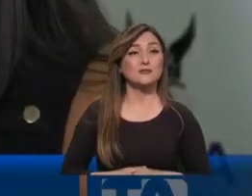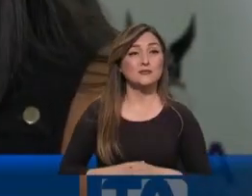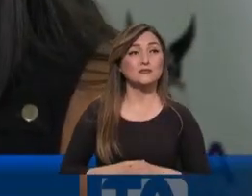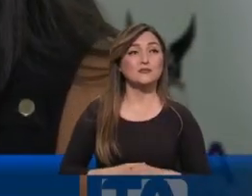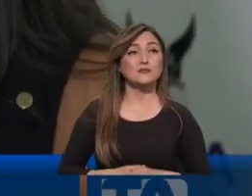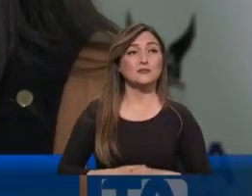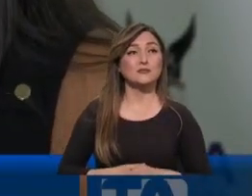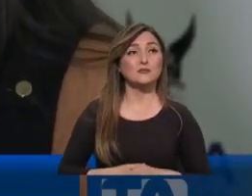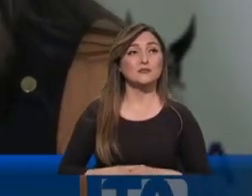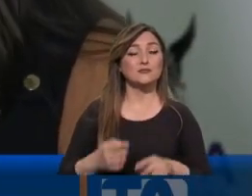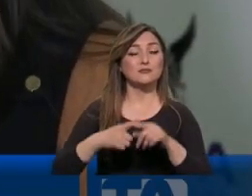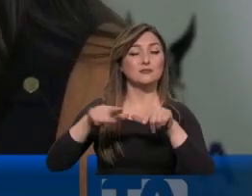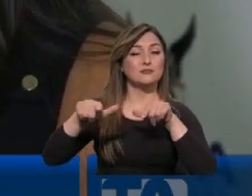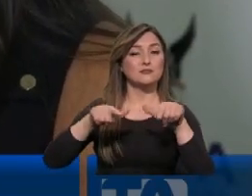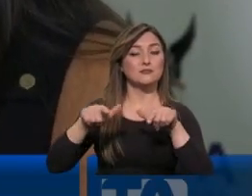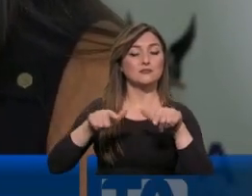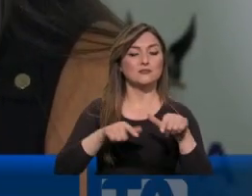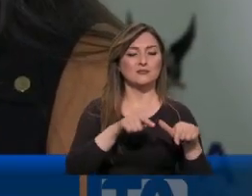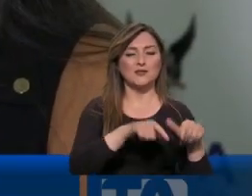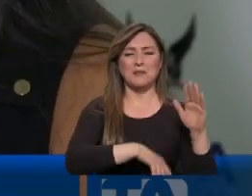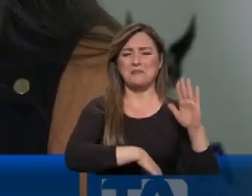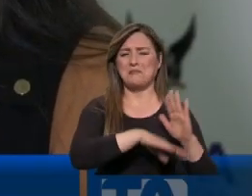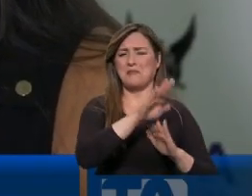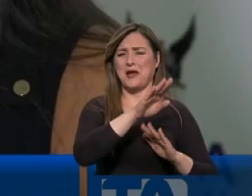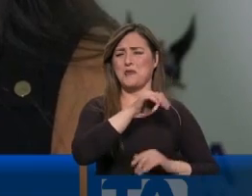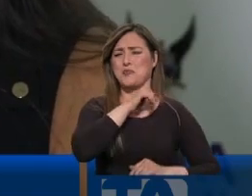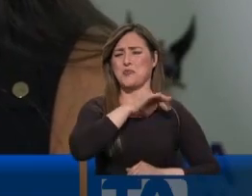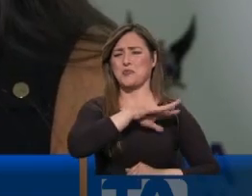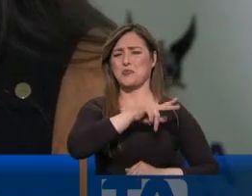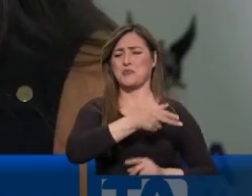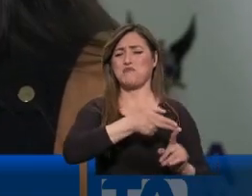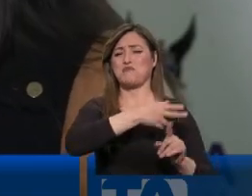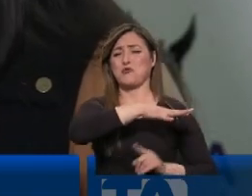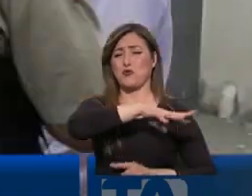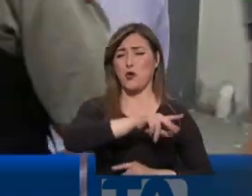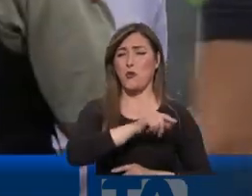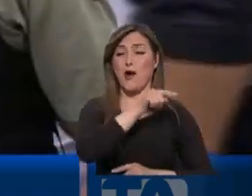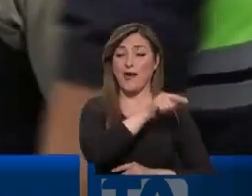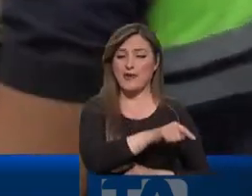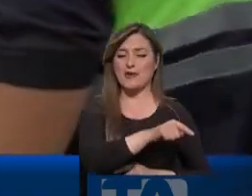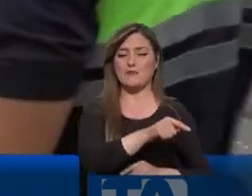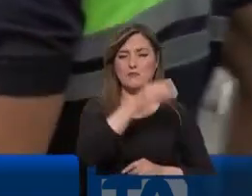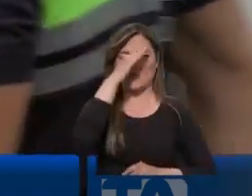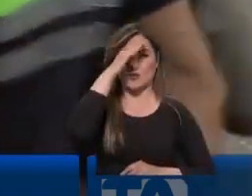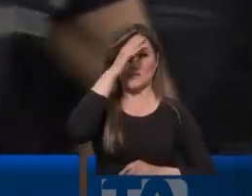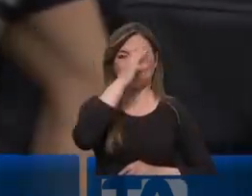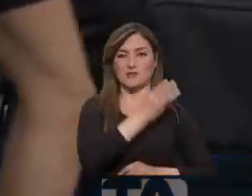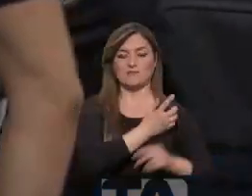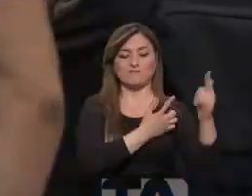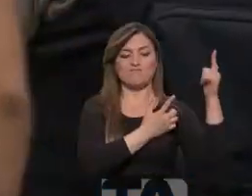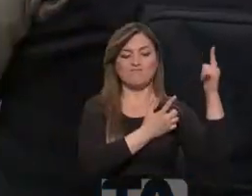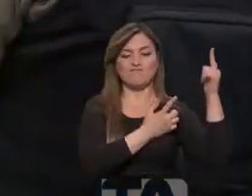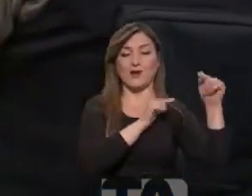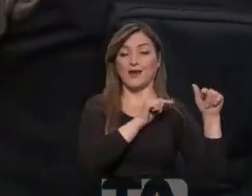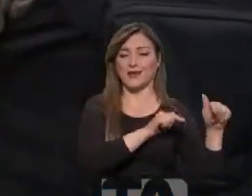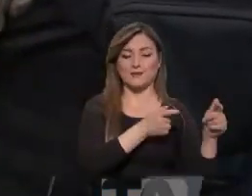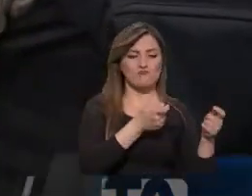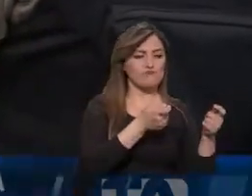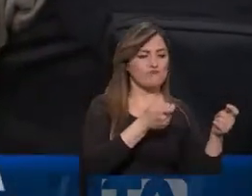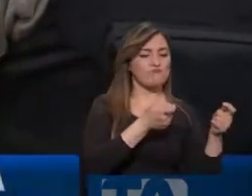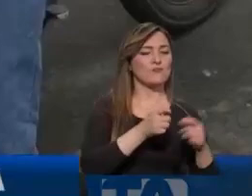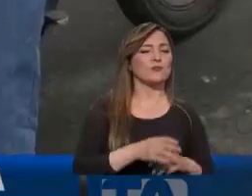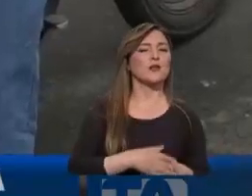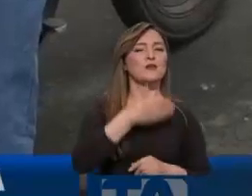los puntos donde realmente hay índice delincuencial alto, los puntos rojos. Como parte de las estrategias para mejorar